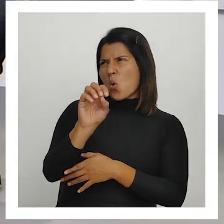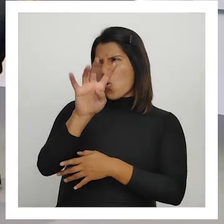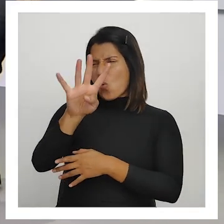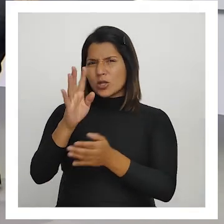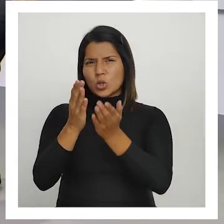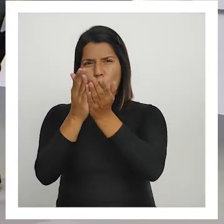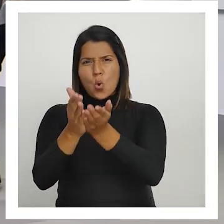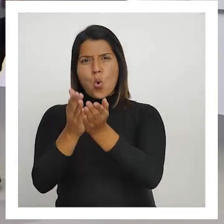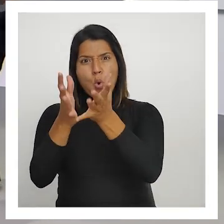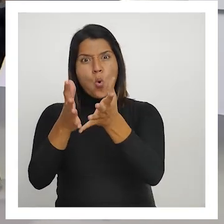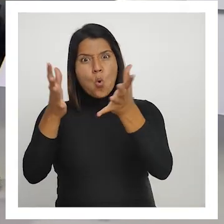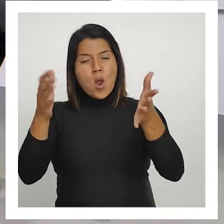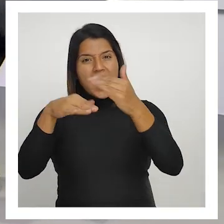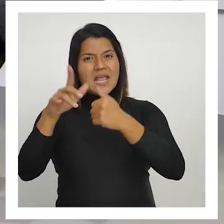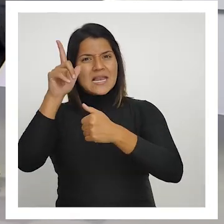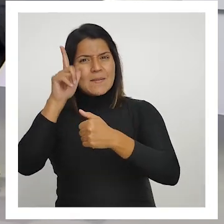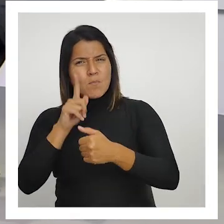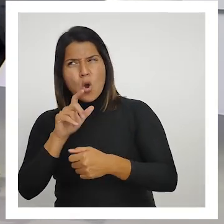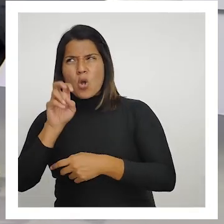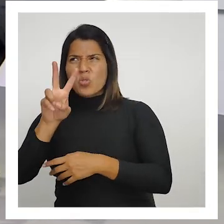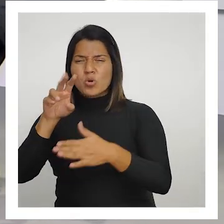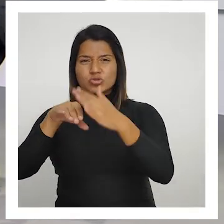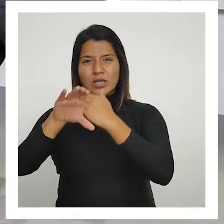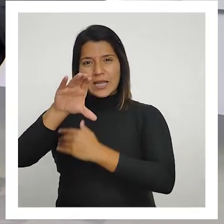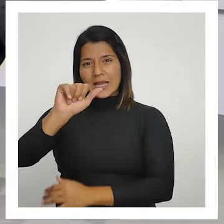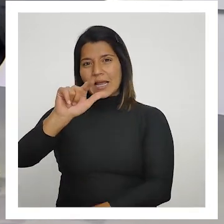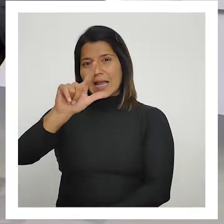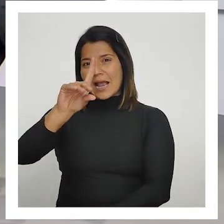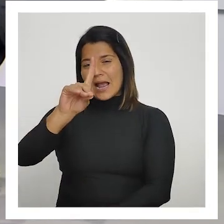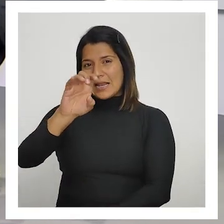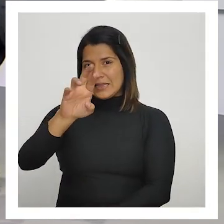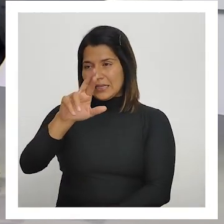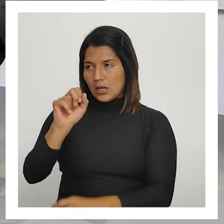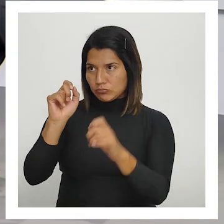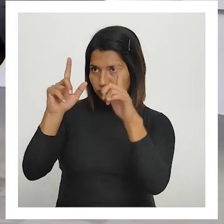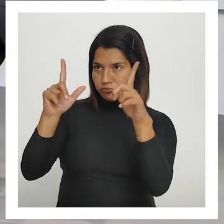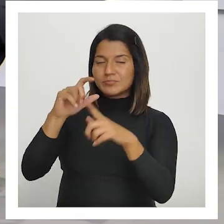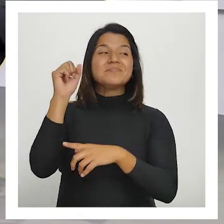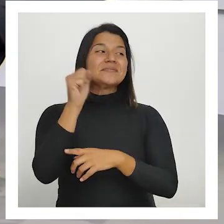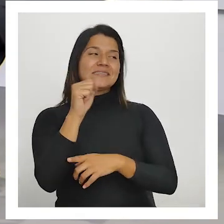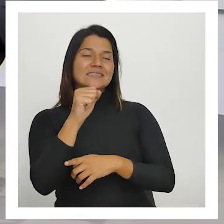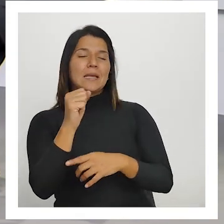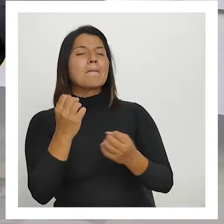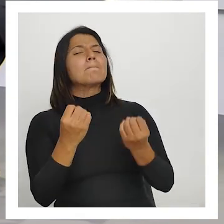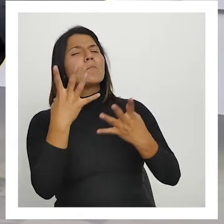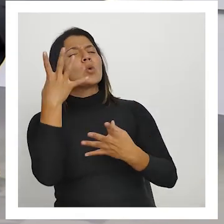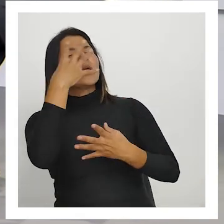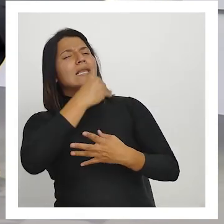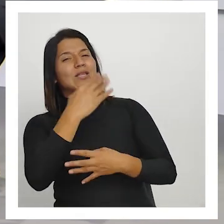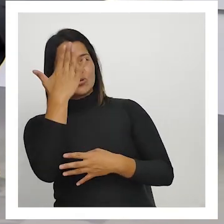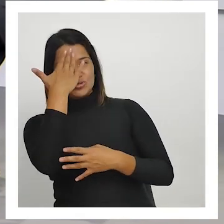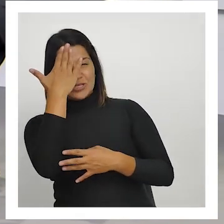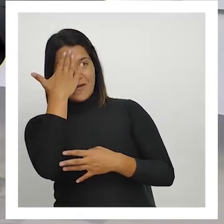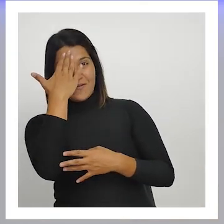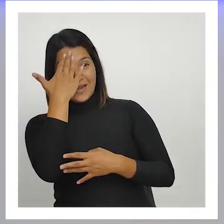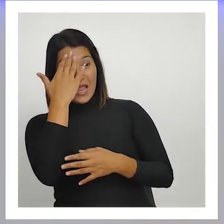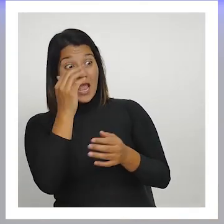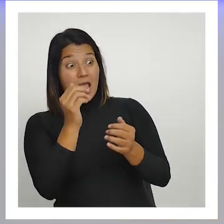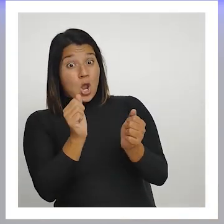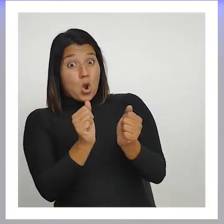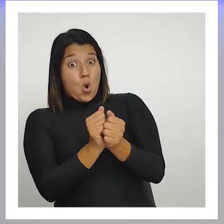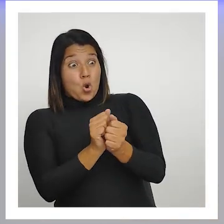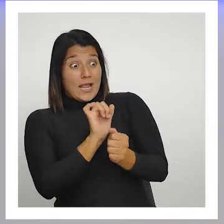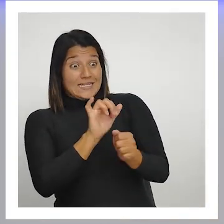en Caldera. Impresionante. Sí, entonces es muy lindo saber que hay personal MOP detrás de